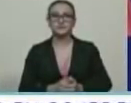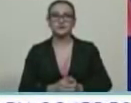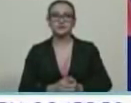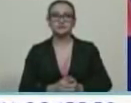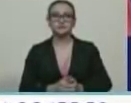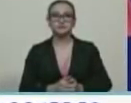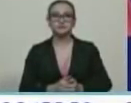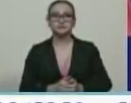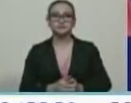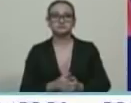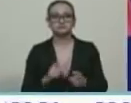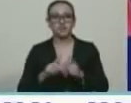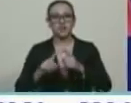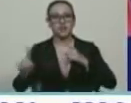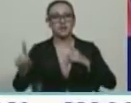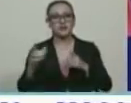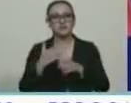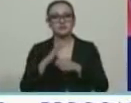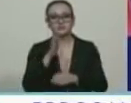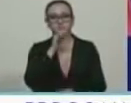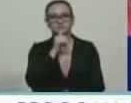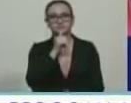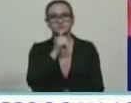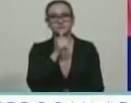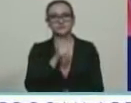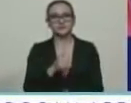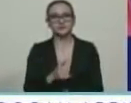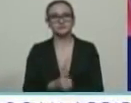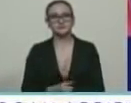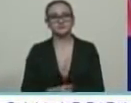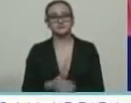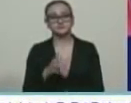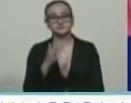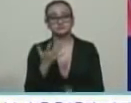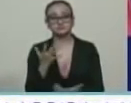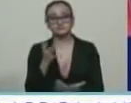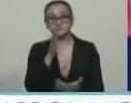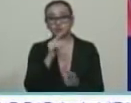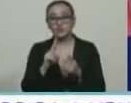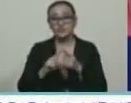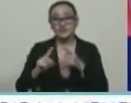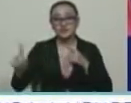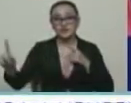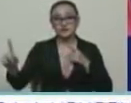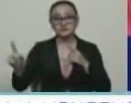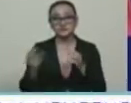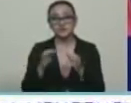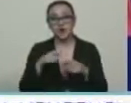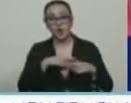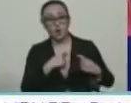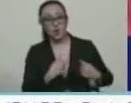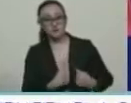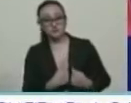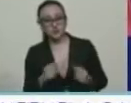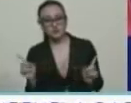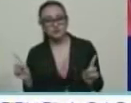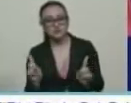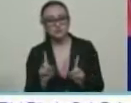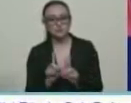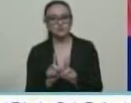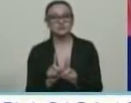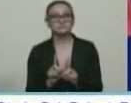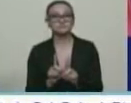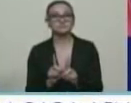no hay que ver una distancia, una diferencia. Mientras no estamos poniendo distancia en nuestros corazones, la